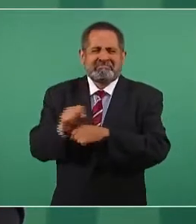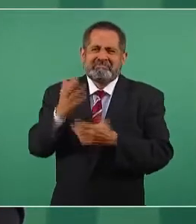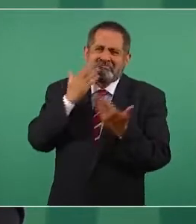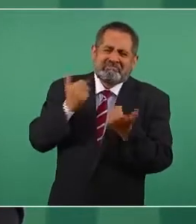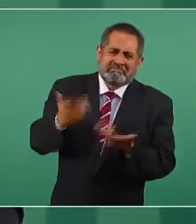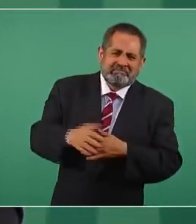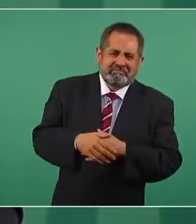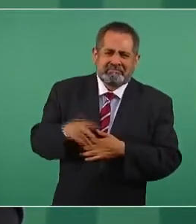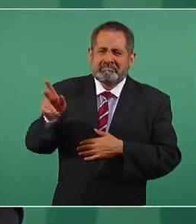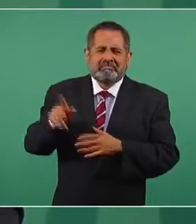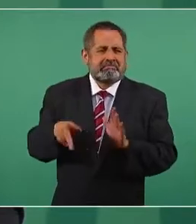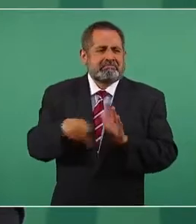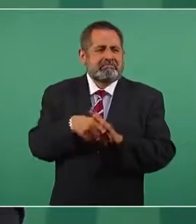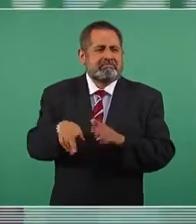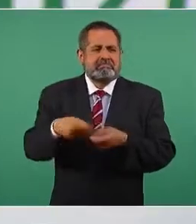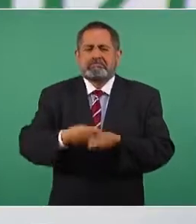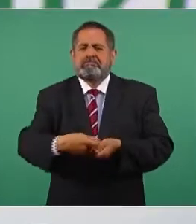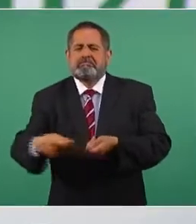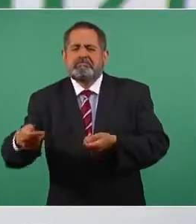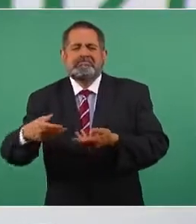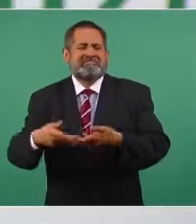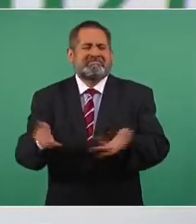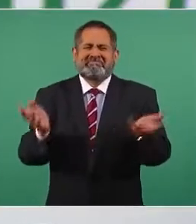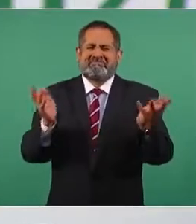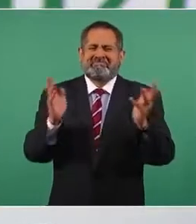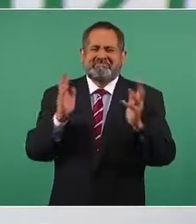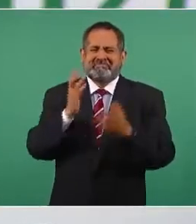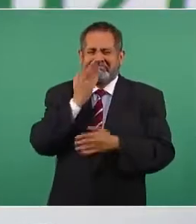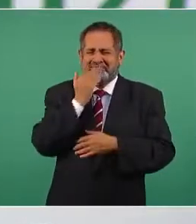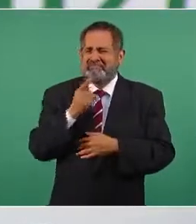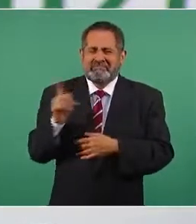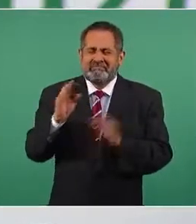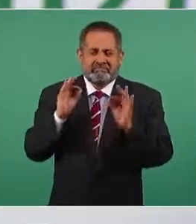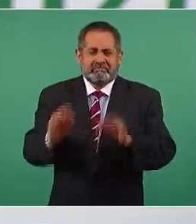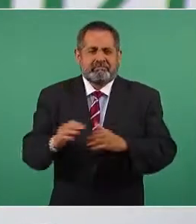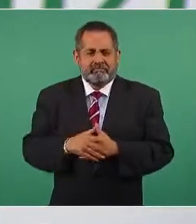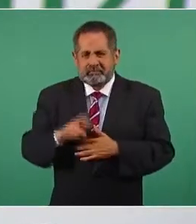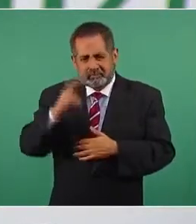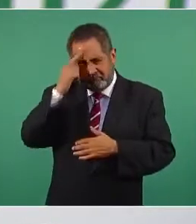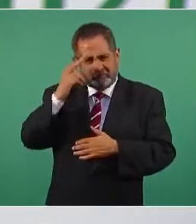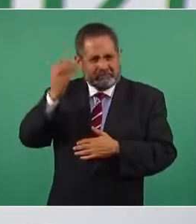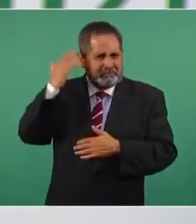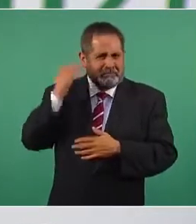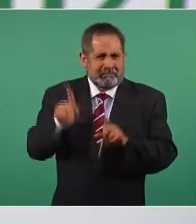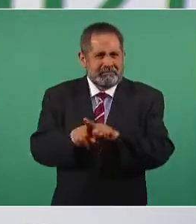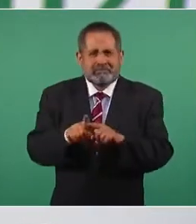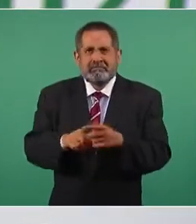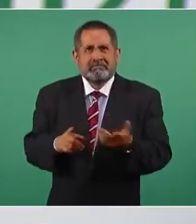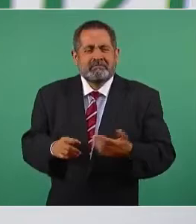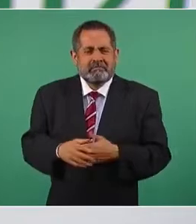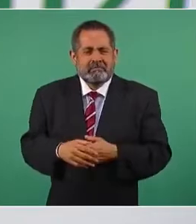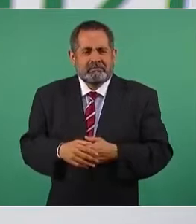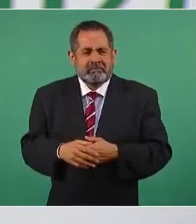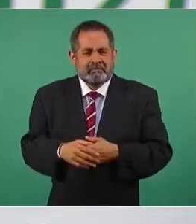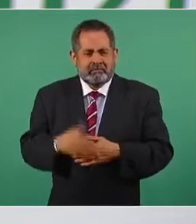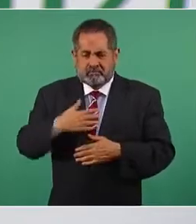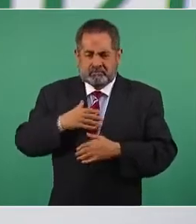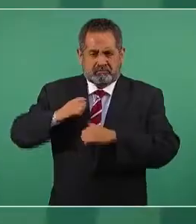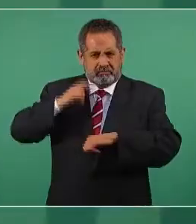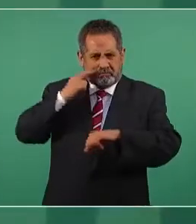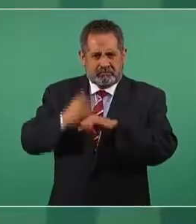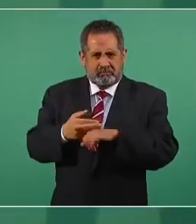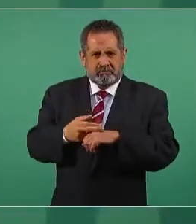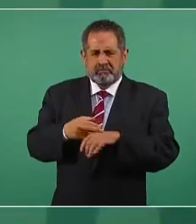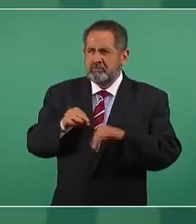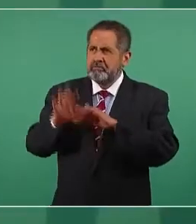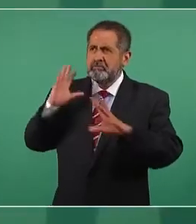casi panfletaria. O sea, no recuerdo un caso así cuando menos todo el tiempo que yo llevo en el